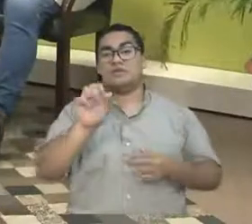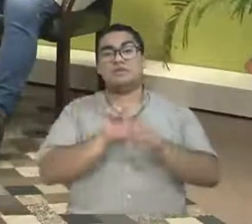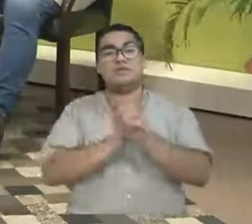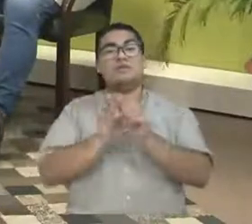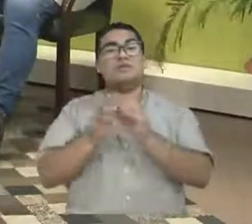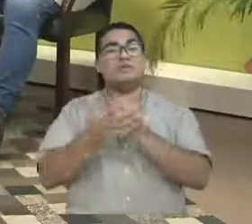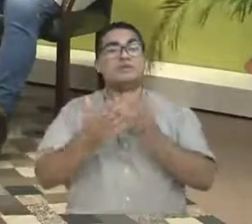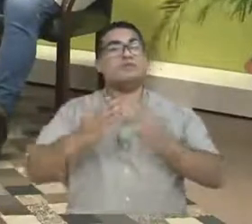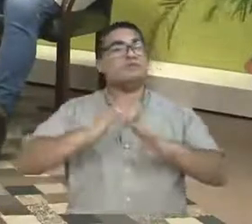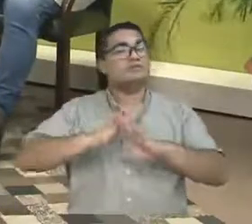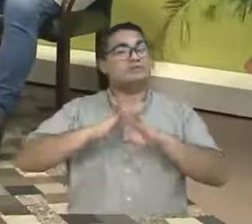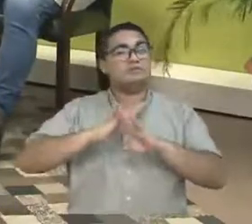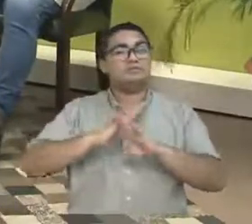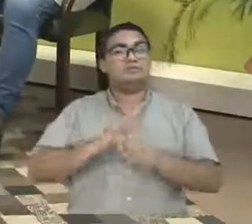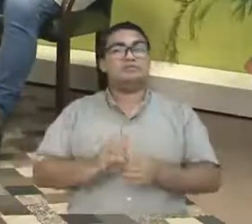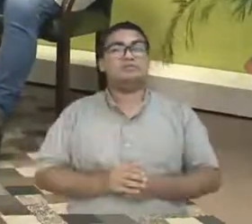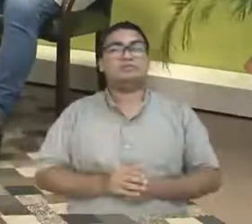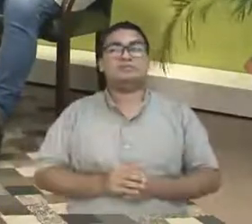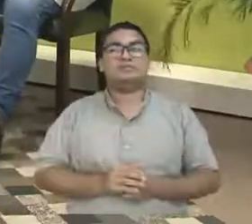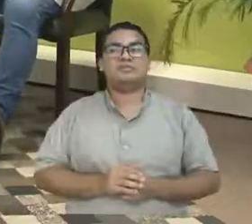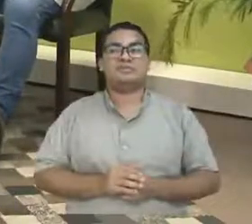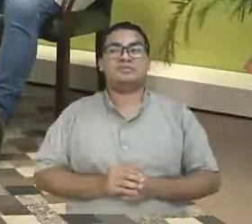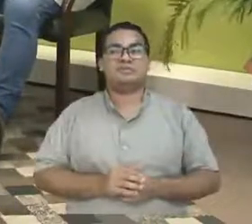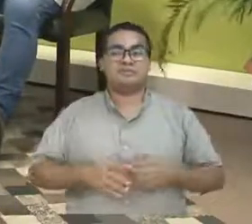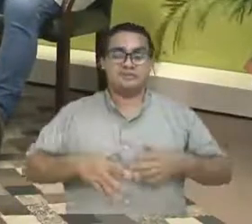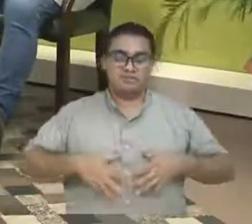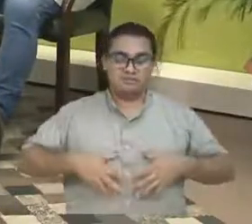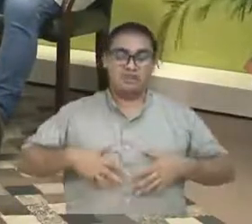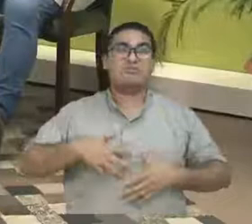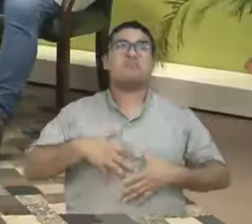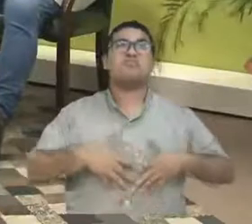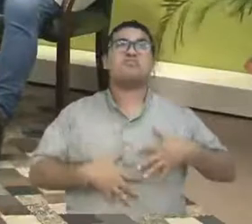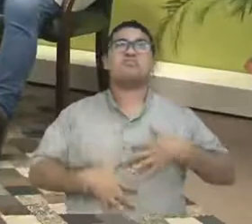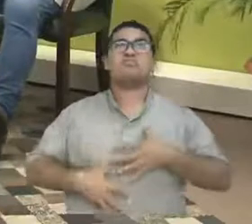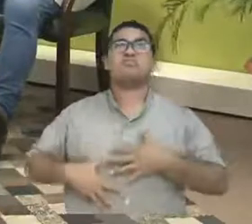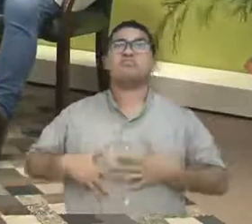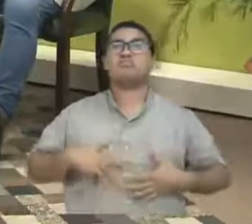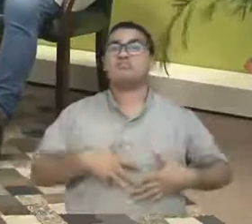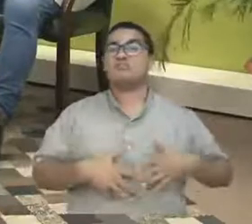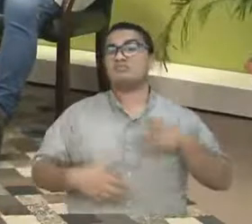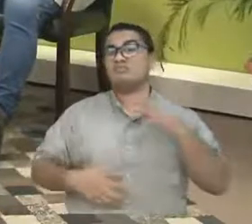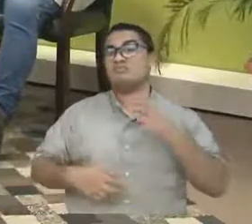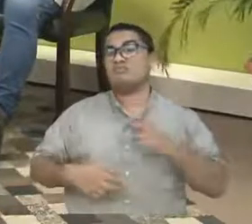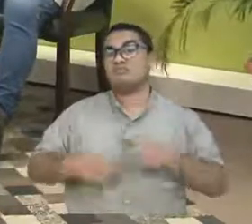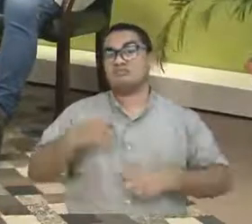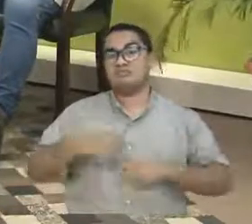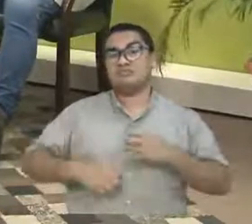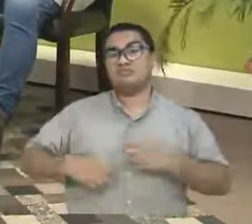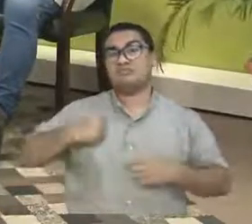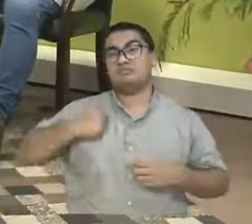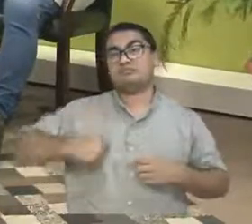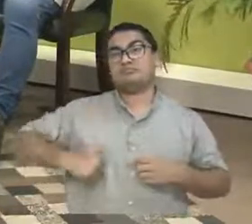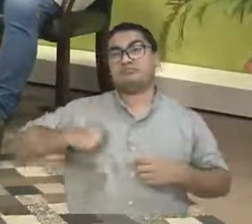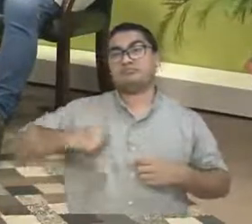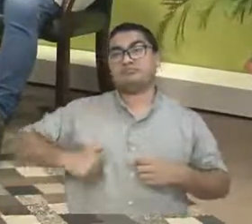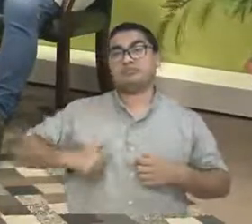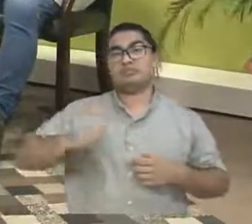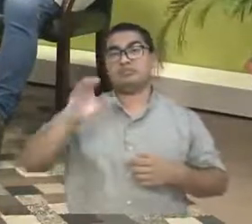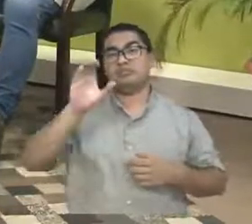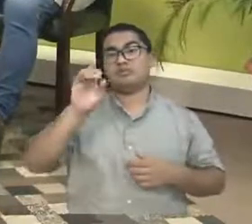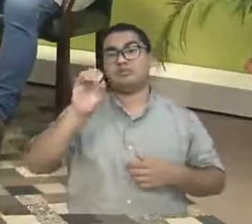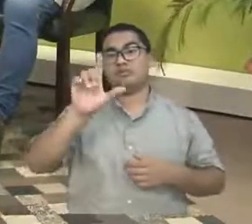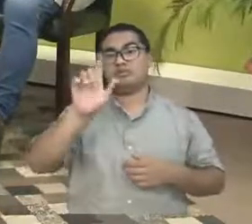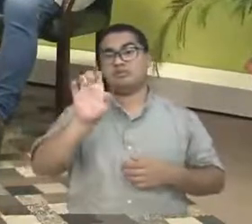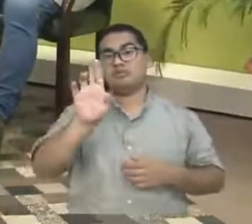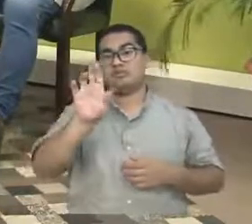proceso respiratorio. Tenemos enfermedades gastrointestinales, y aquí van todos los procesos diarreicos, los procesos de cólera y los procesos